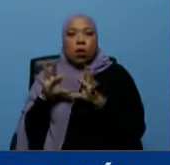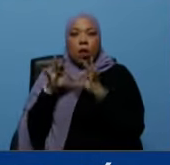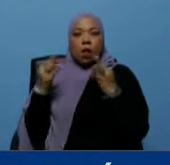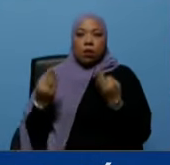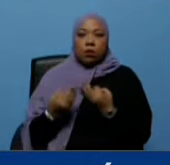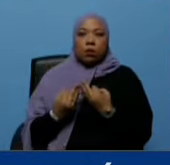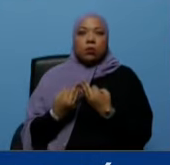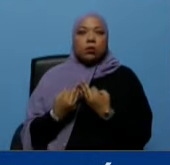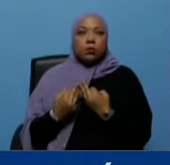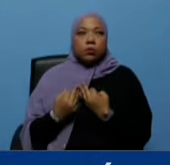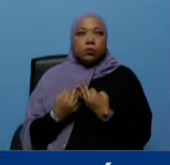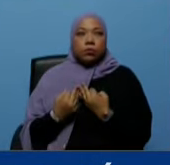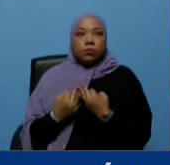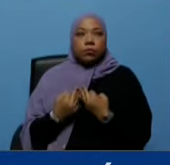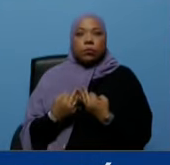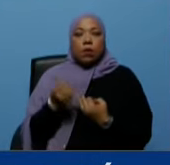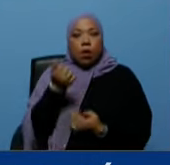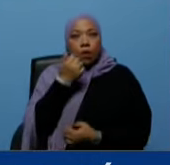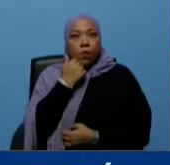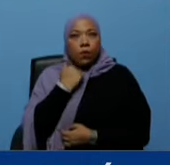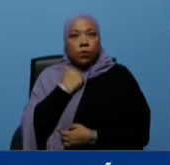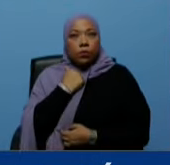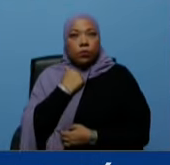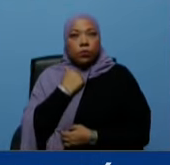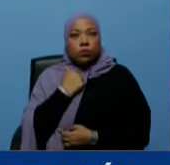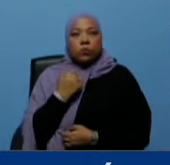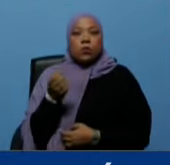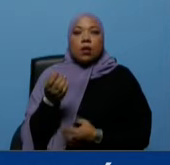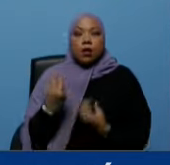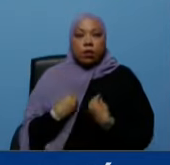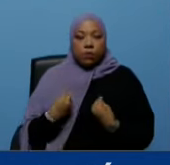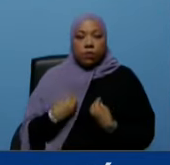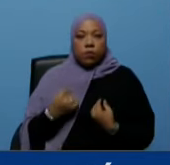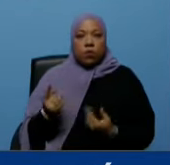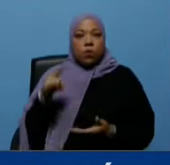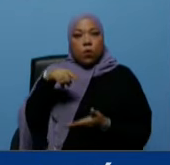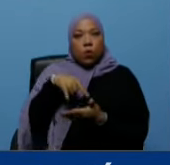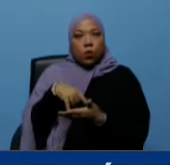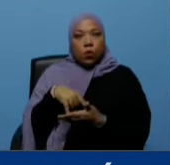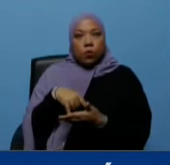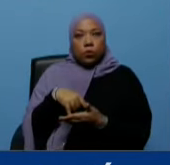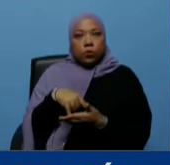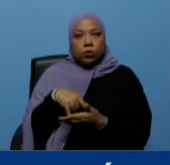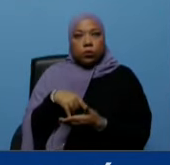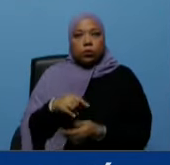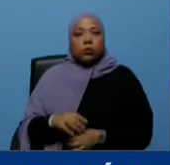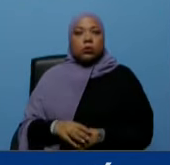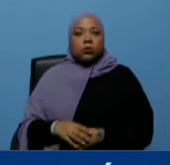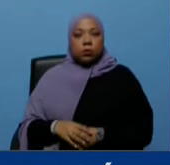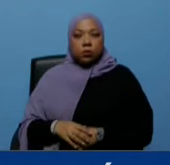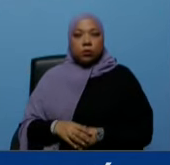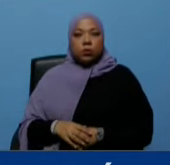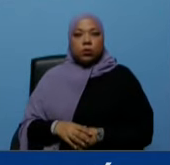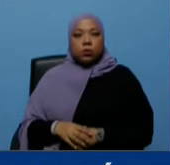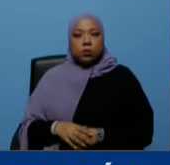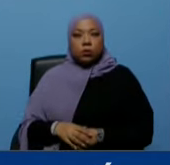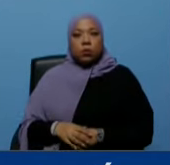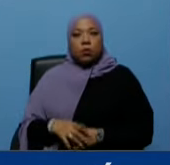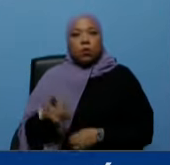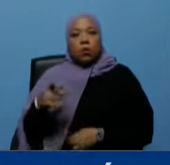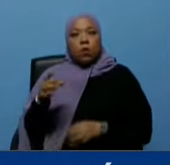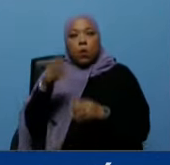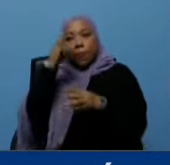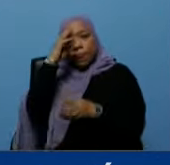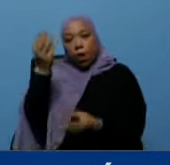familia valenciana y carabobeña. Así que nos pusimos